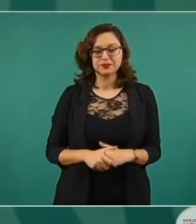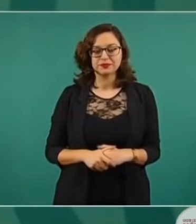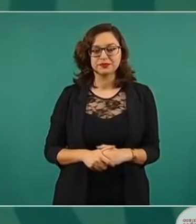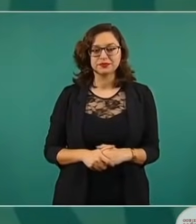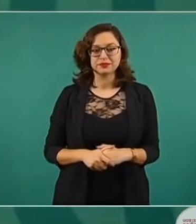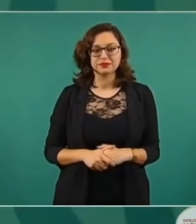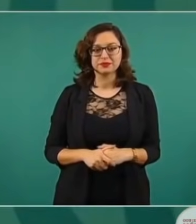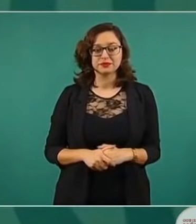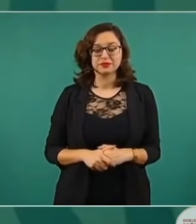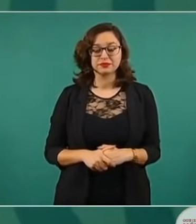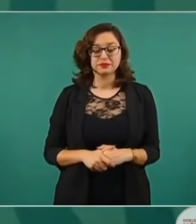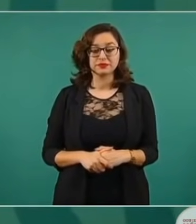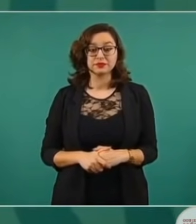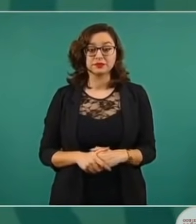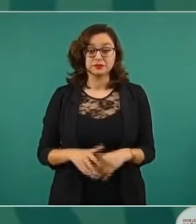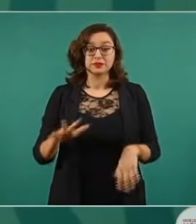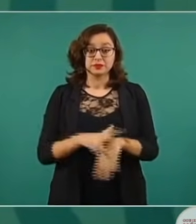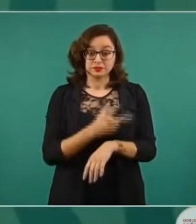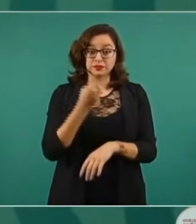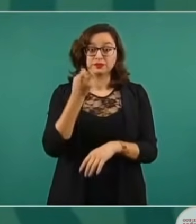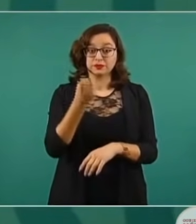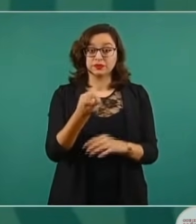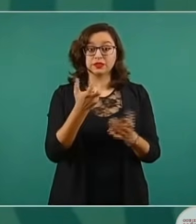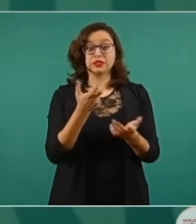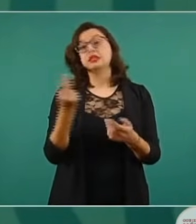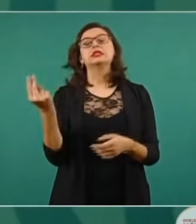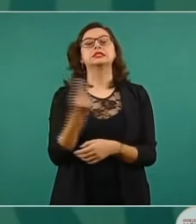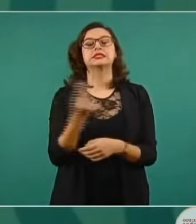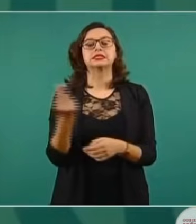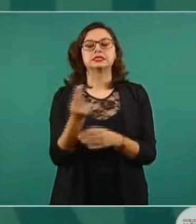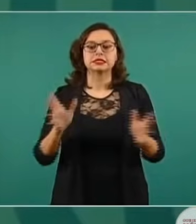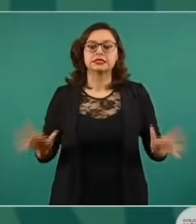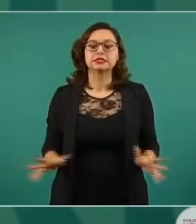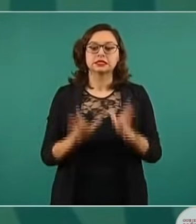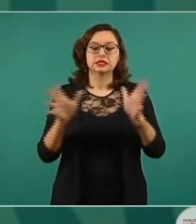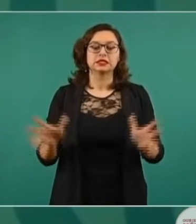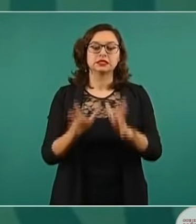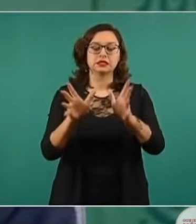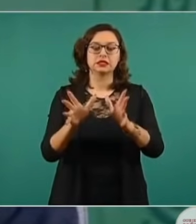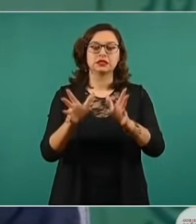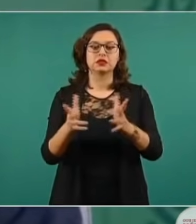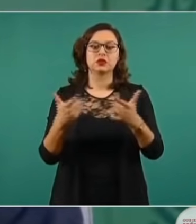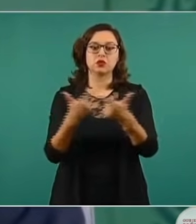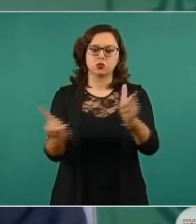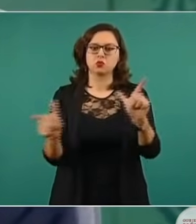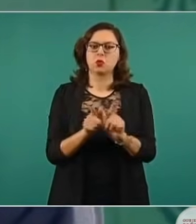Por eso vamos a formar una clase media